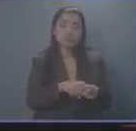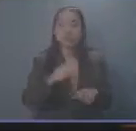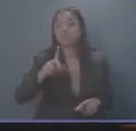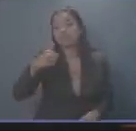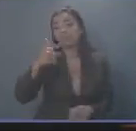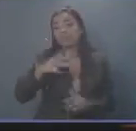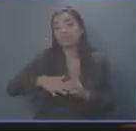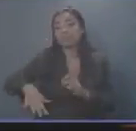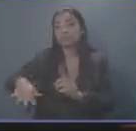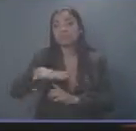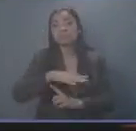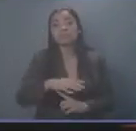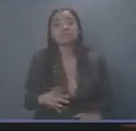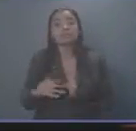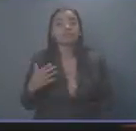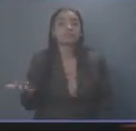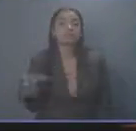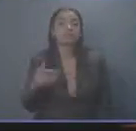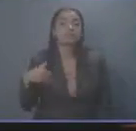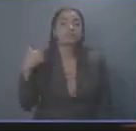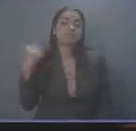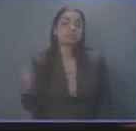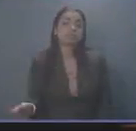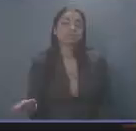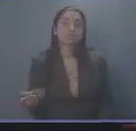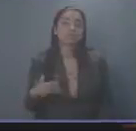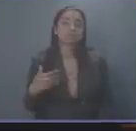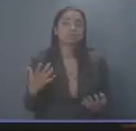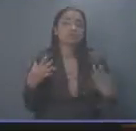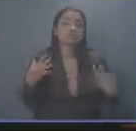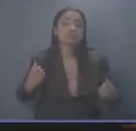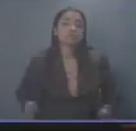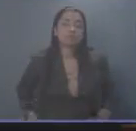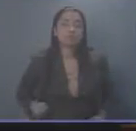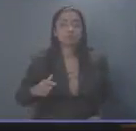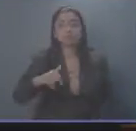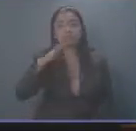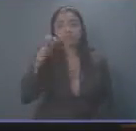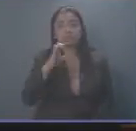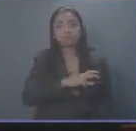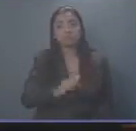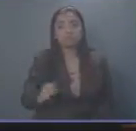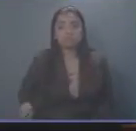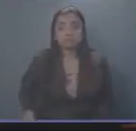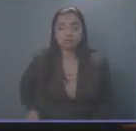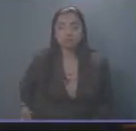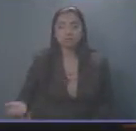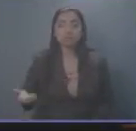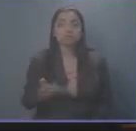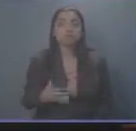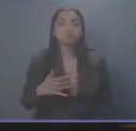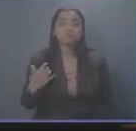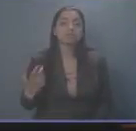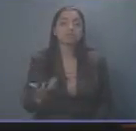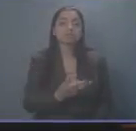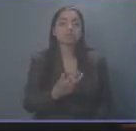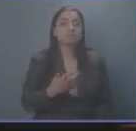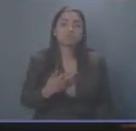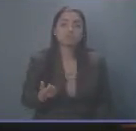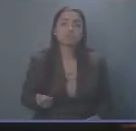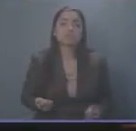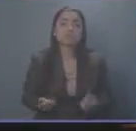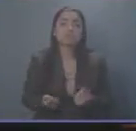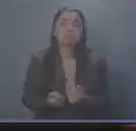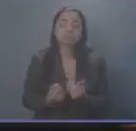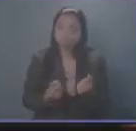situación. Y por eso que también exhortamos al gobierno de la República de El Salvador que, si bien es cierto, nosotros los acompañamos en